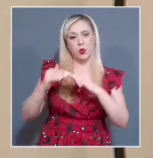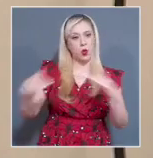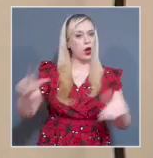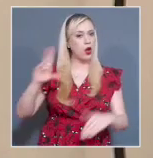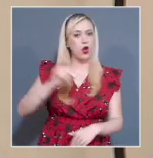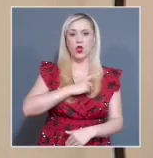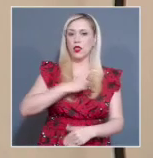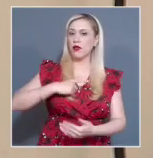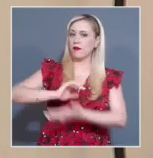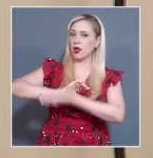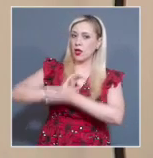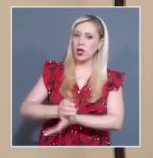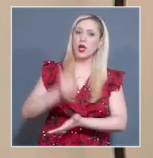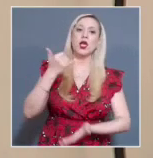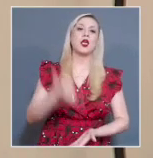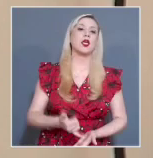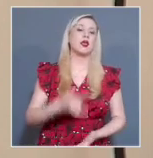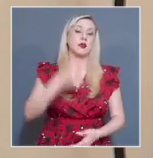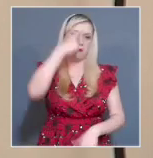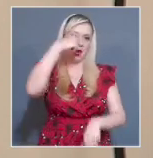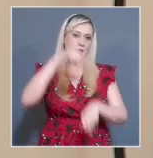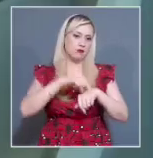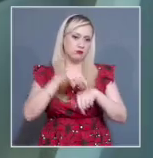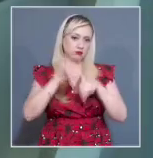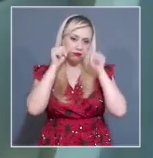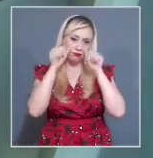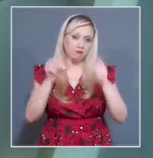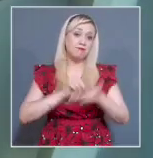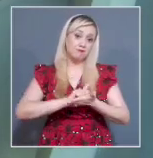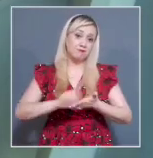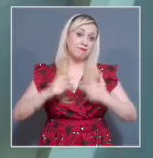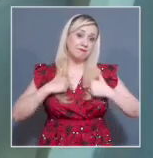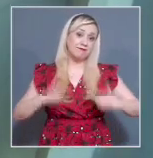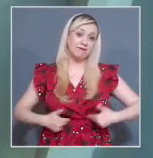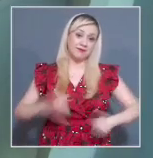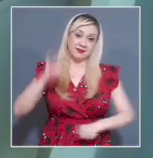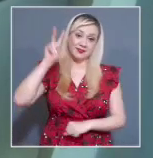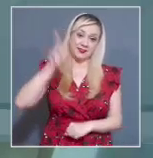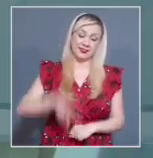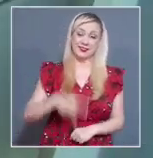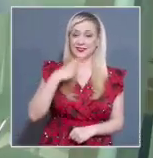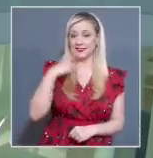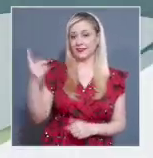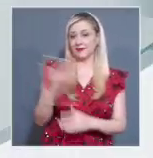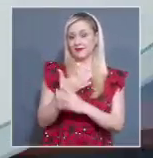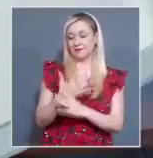derecho humano a la salud. Para el canal del Poder Judicial de la Federación, Mario López Peña.